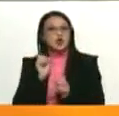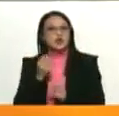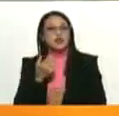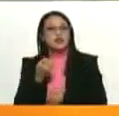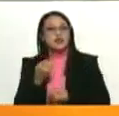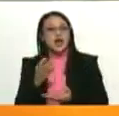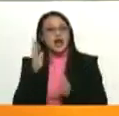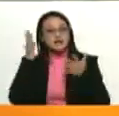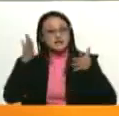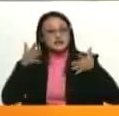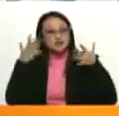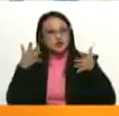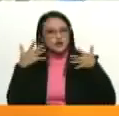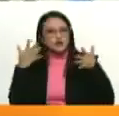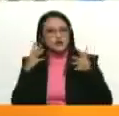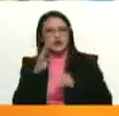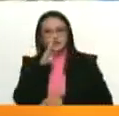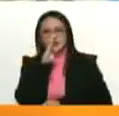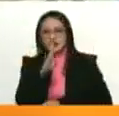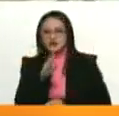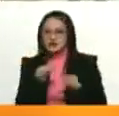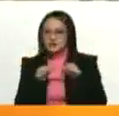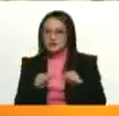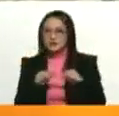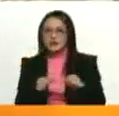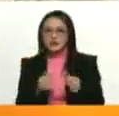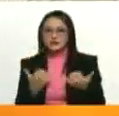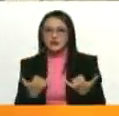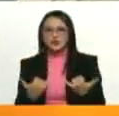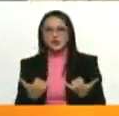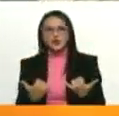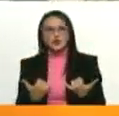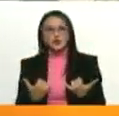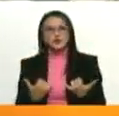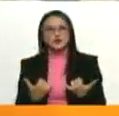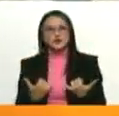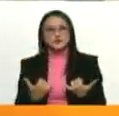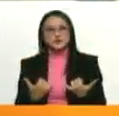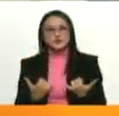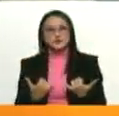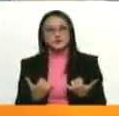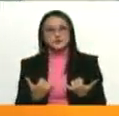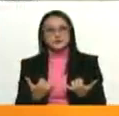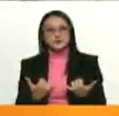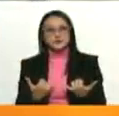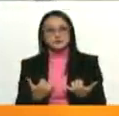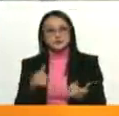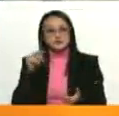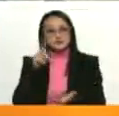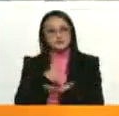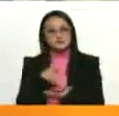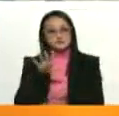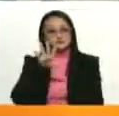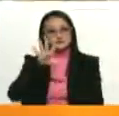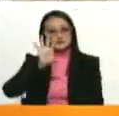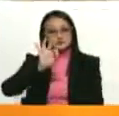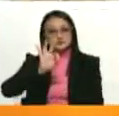asesoría de forma directa y permanente. Hoy están destacados en este lugar